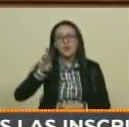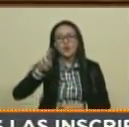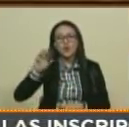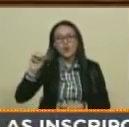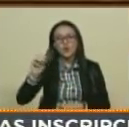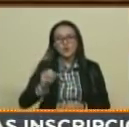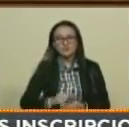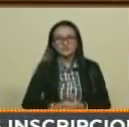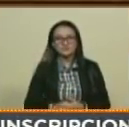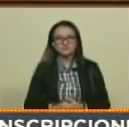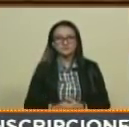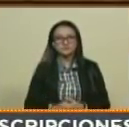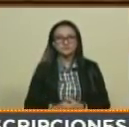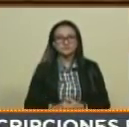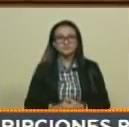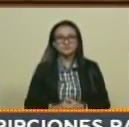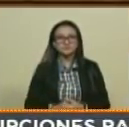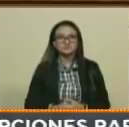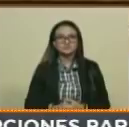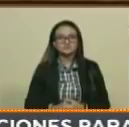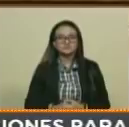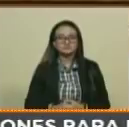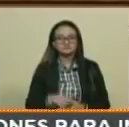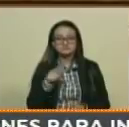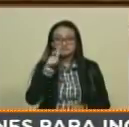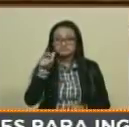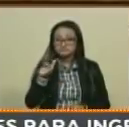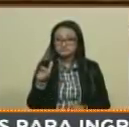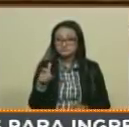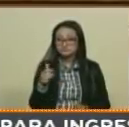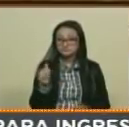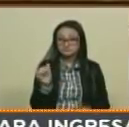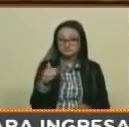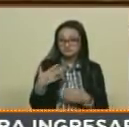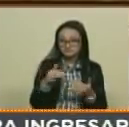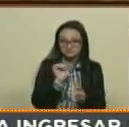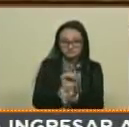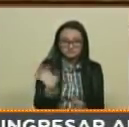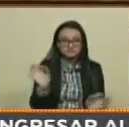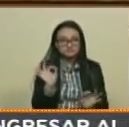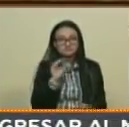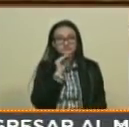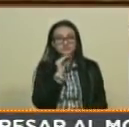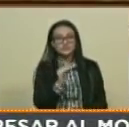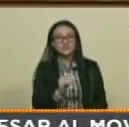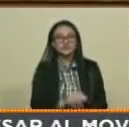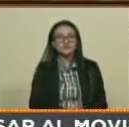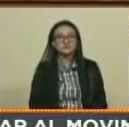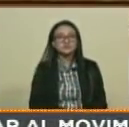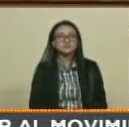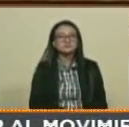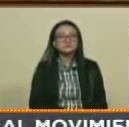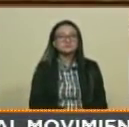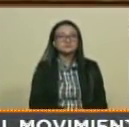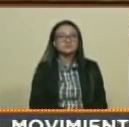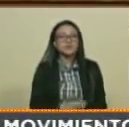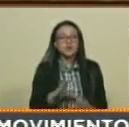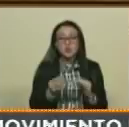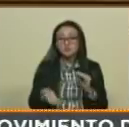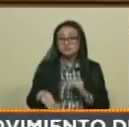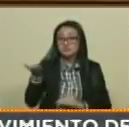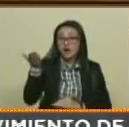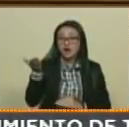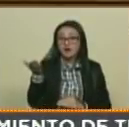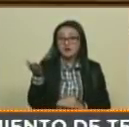Sobre todas estas personas prácticamente no había impulso procesal. Todos obtuvieron incrementos